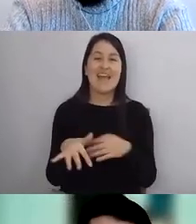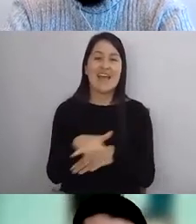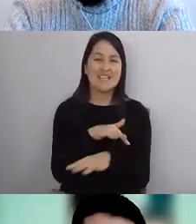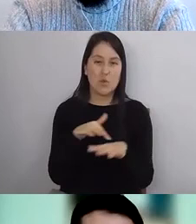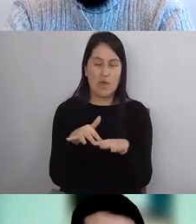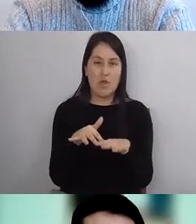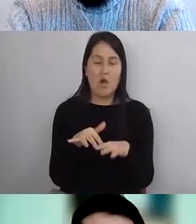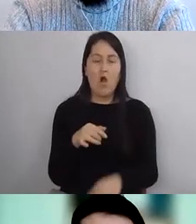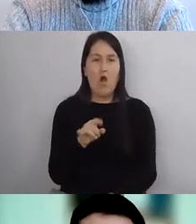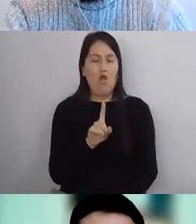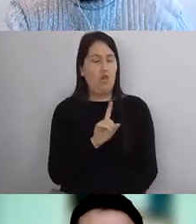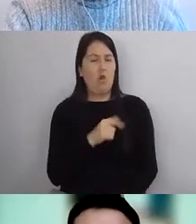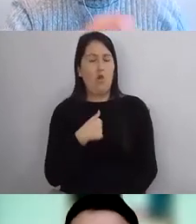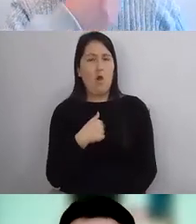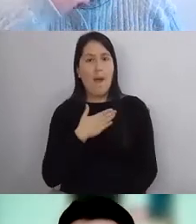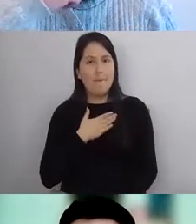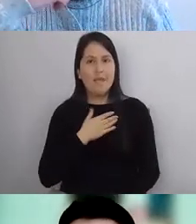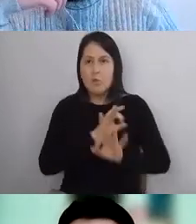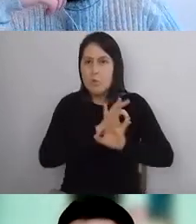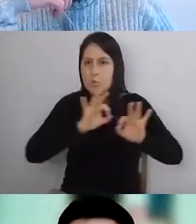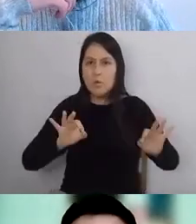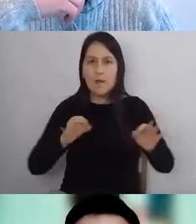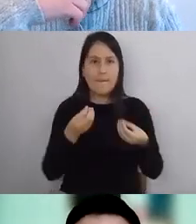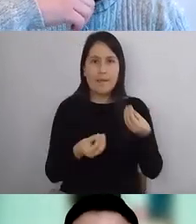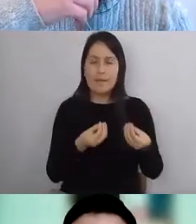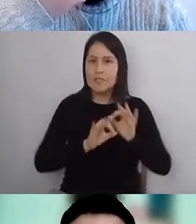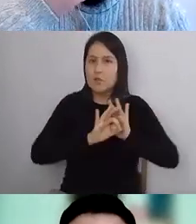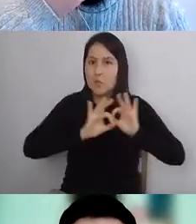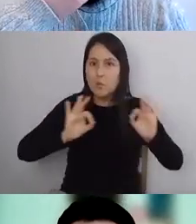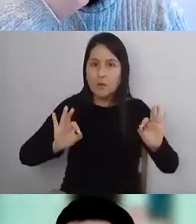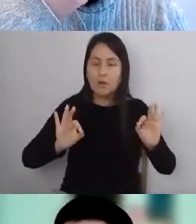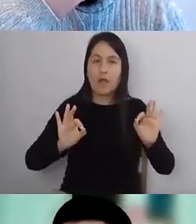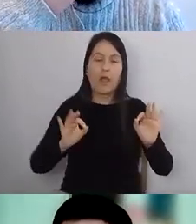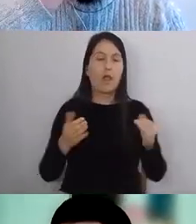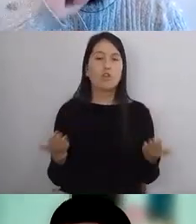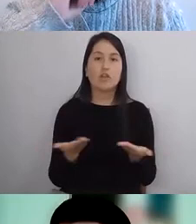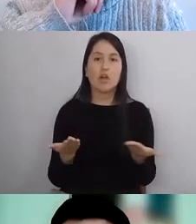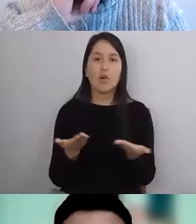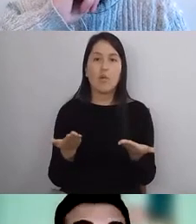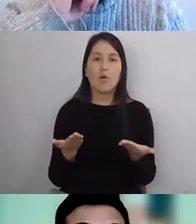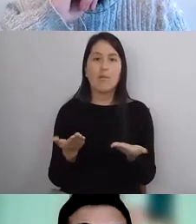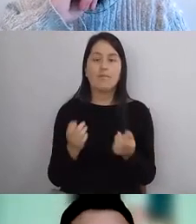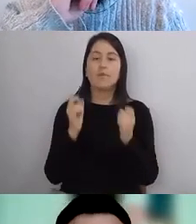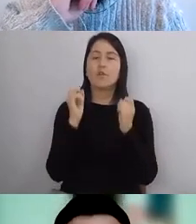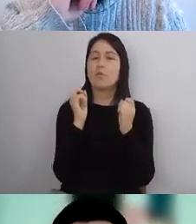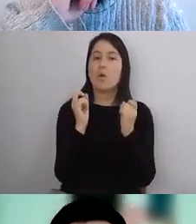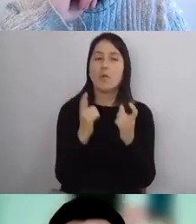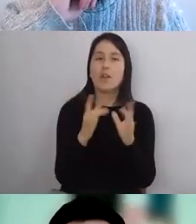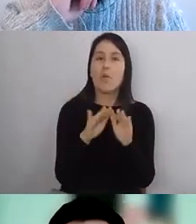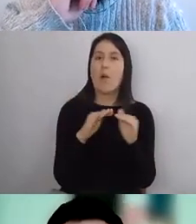O no, en verdad a mí nunca me pasa, ¿cierto? Sí. Es como generar casi una suerte de